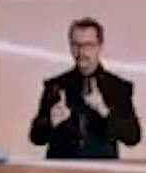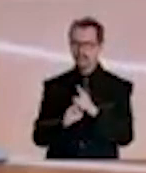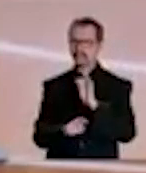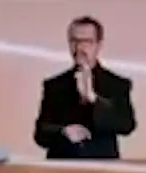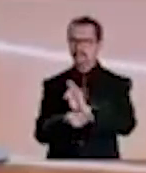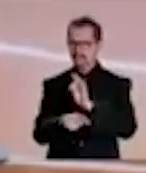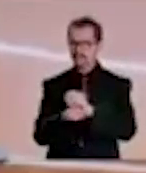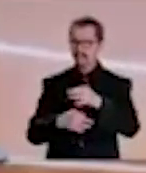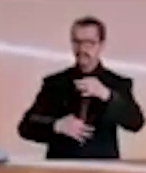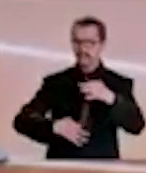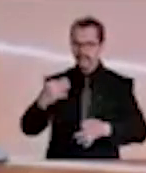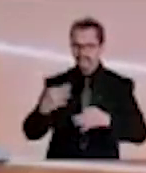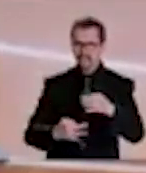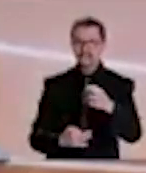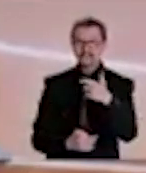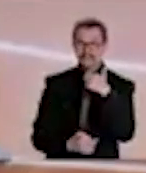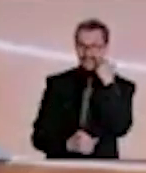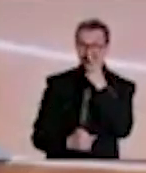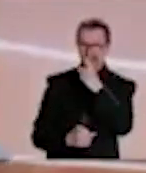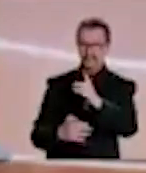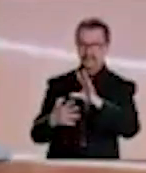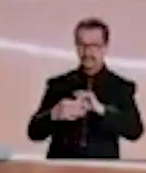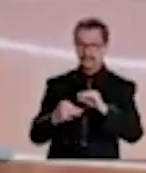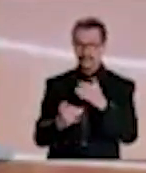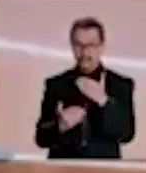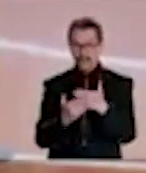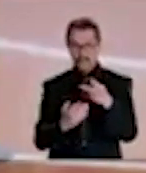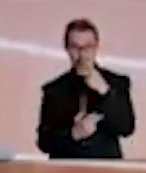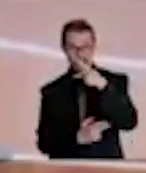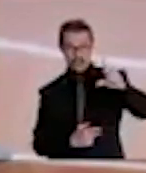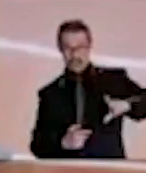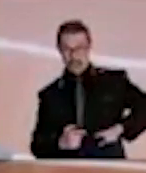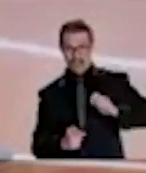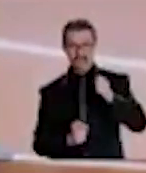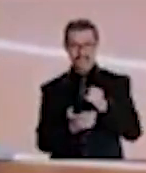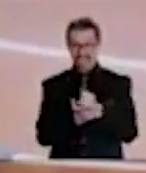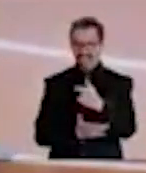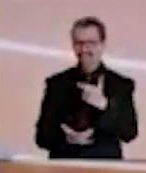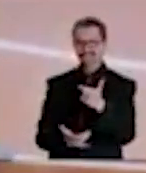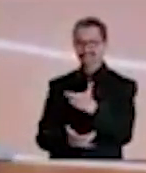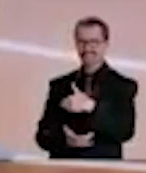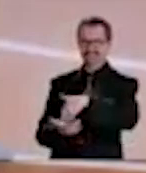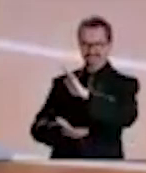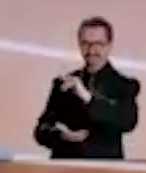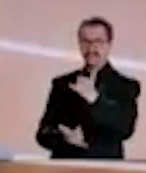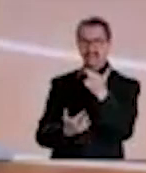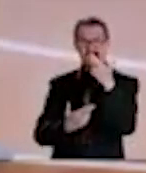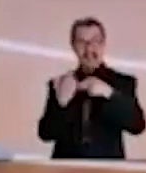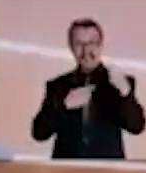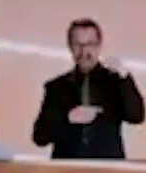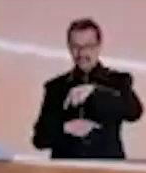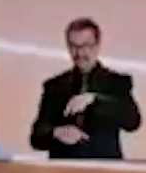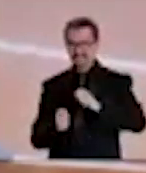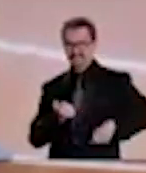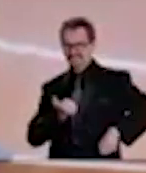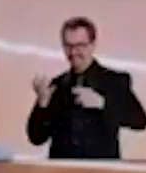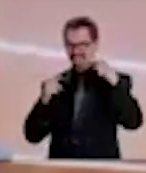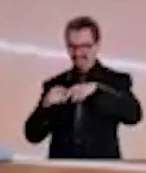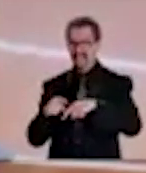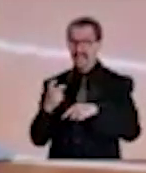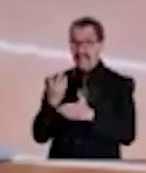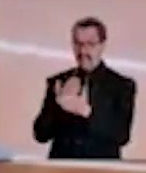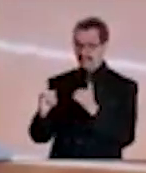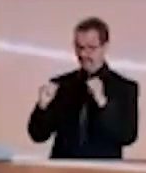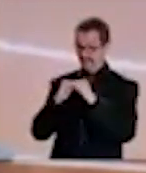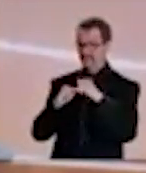política de deportación hoy implica que nuestras escuelas y en nuestros institutos de salud hay más de 600.000 niños americanos